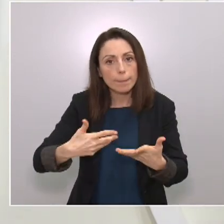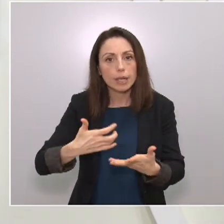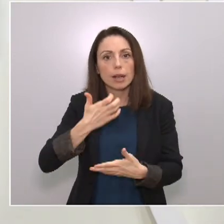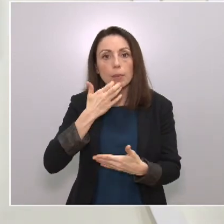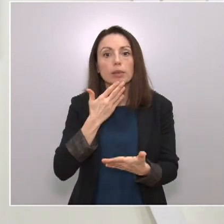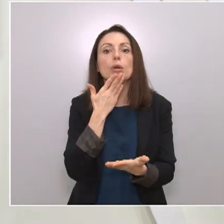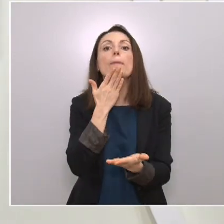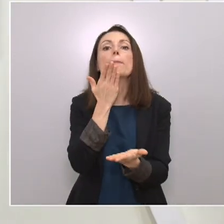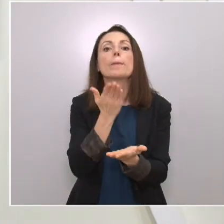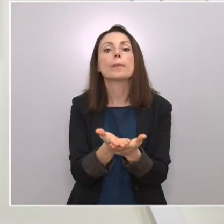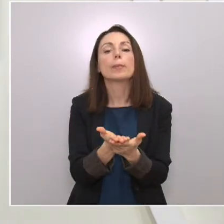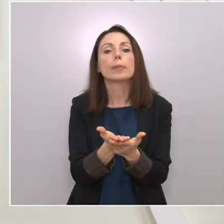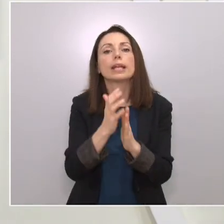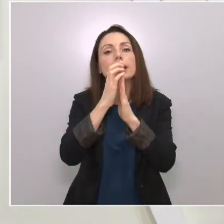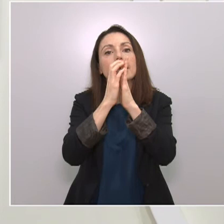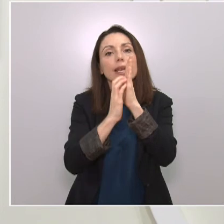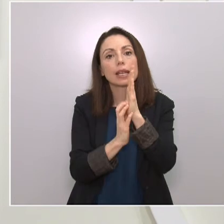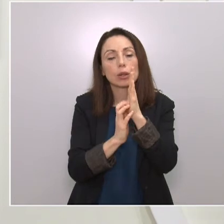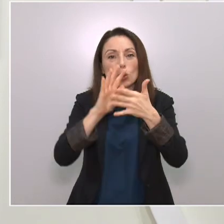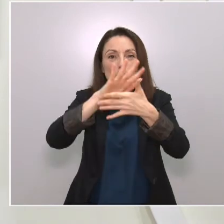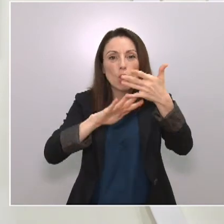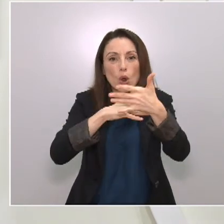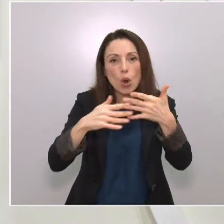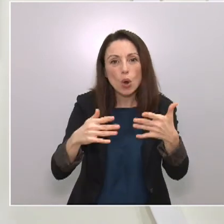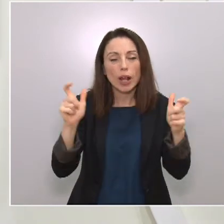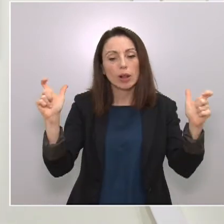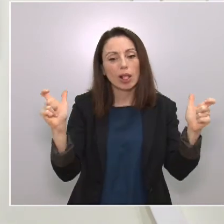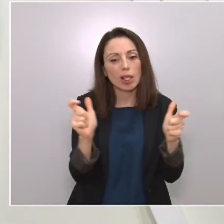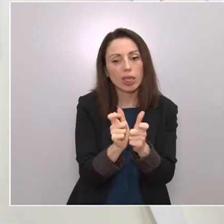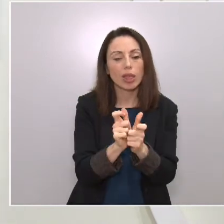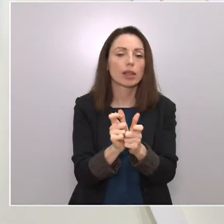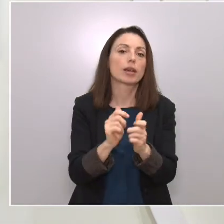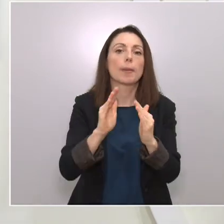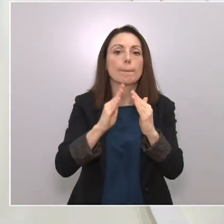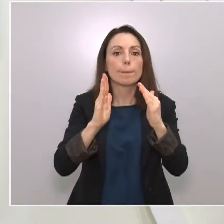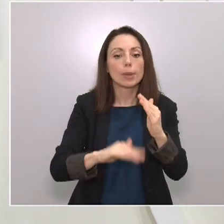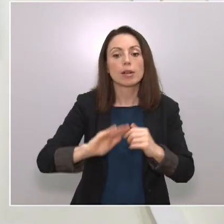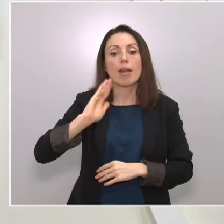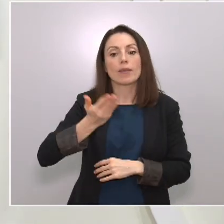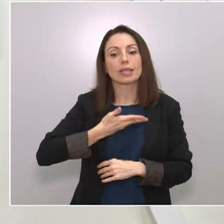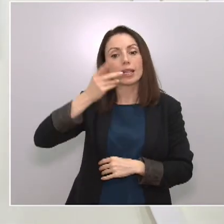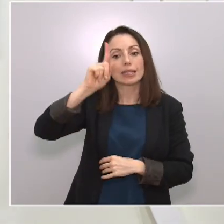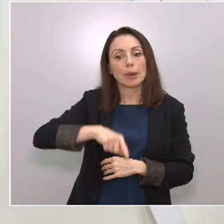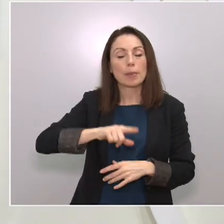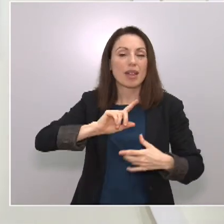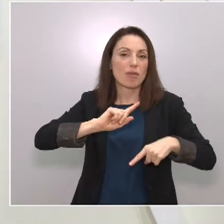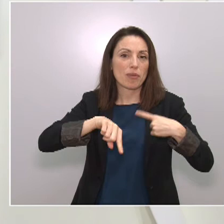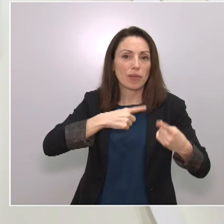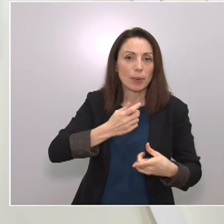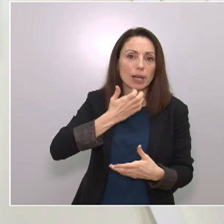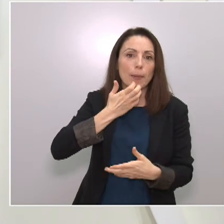van a solicitar una reducción de jornada laboral, que se han visto afectadas también por cualquier